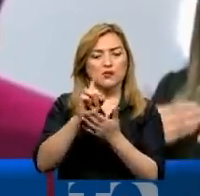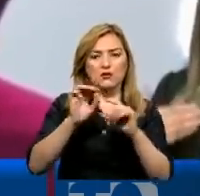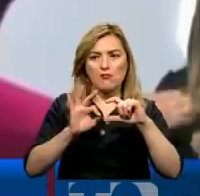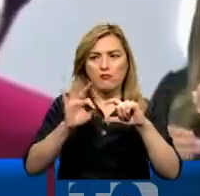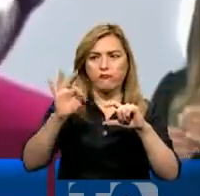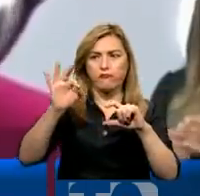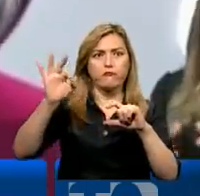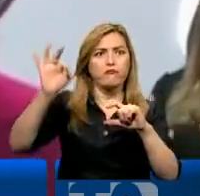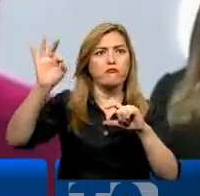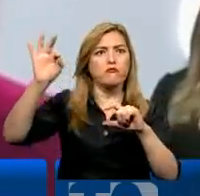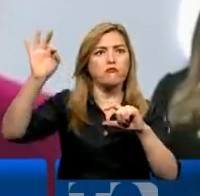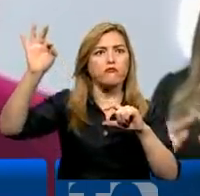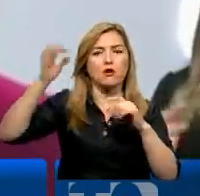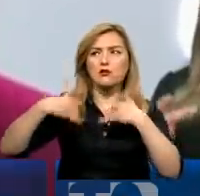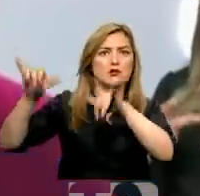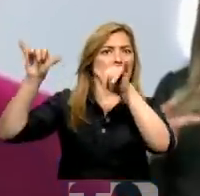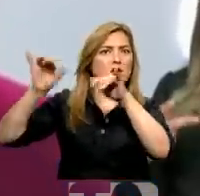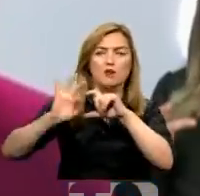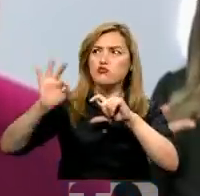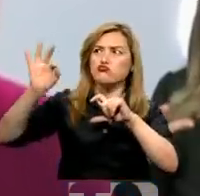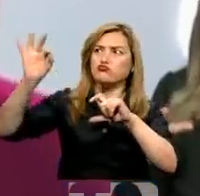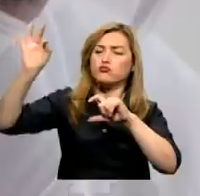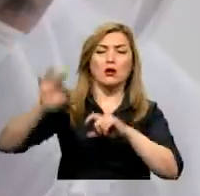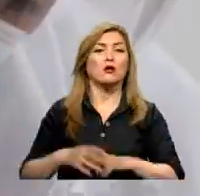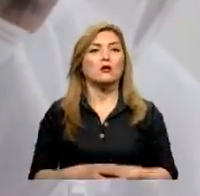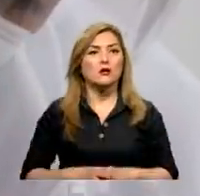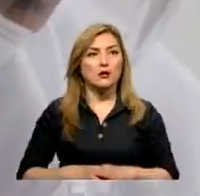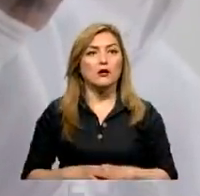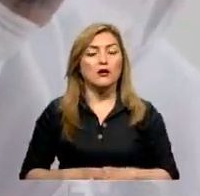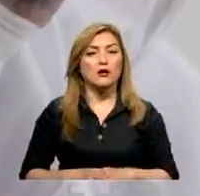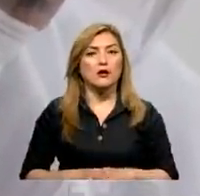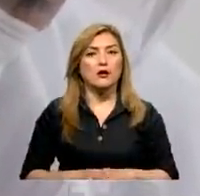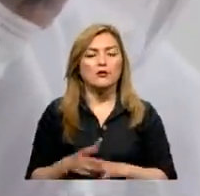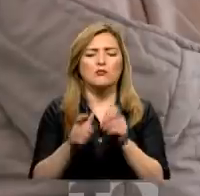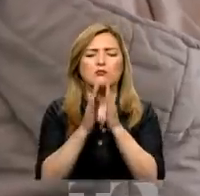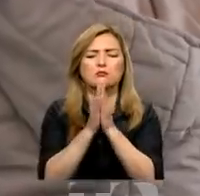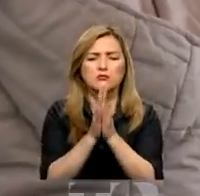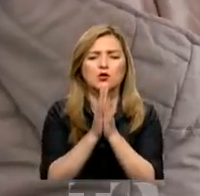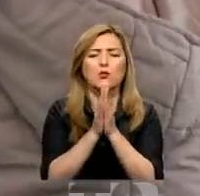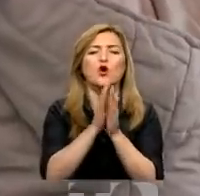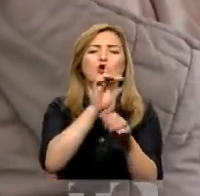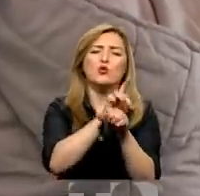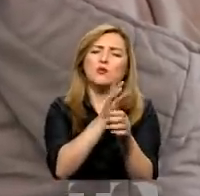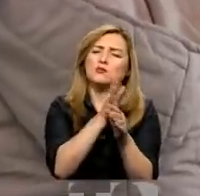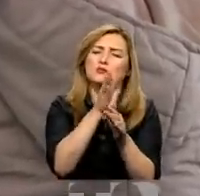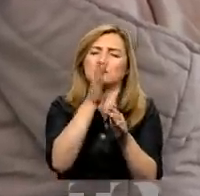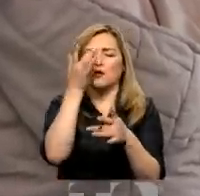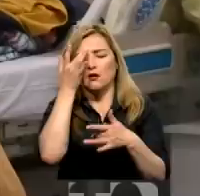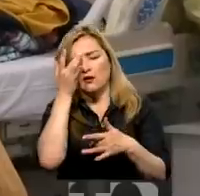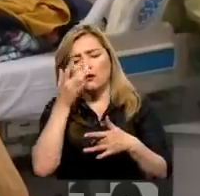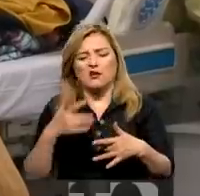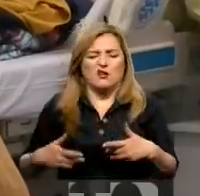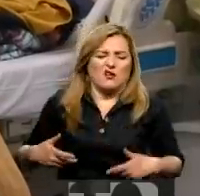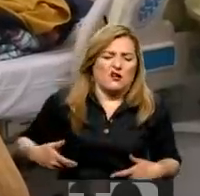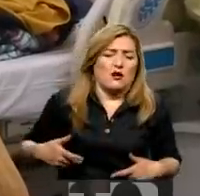que va en aumento la tendencia. Se recuerda a la ciudadanía acudir a un especialista cuando haya una sospecha